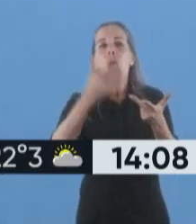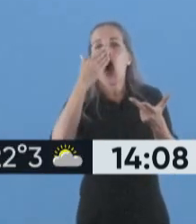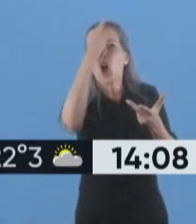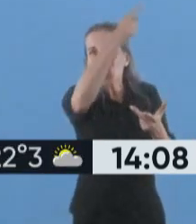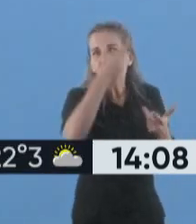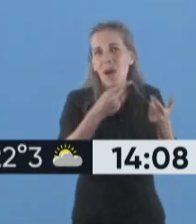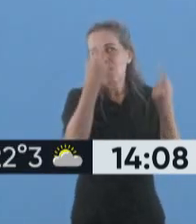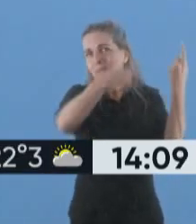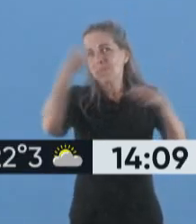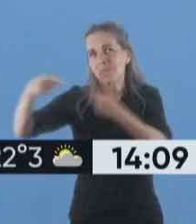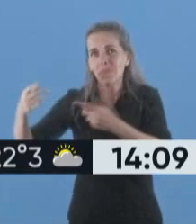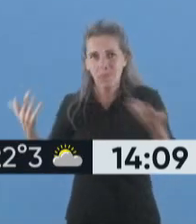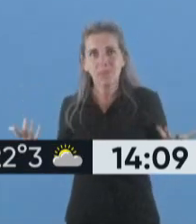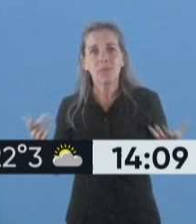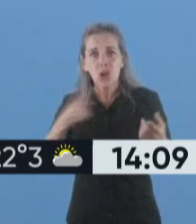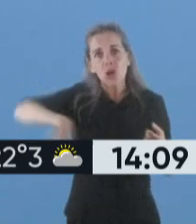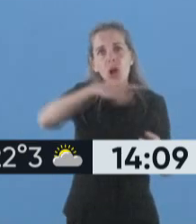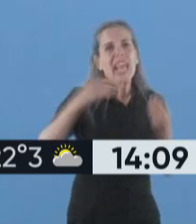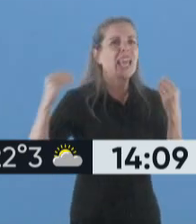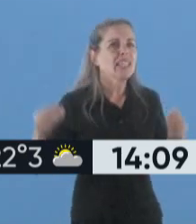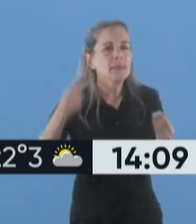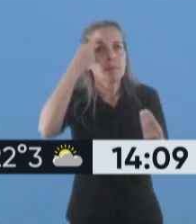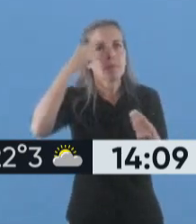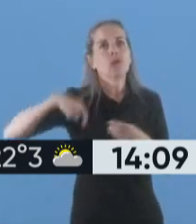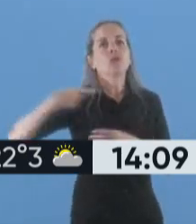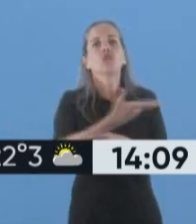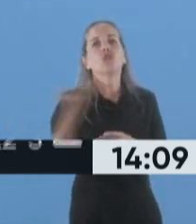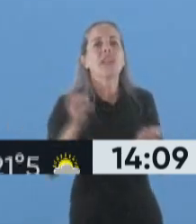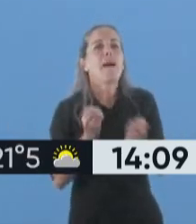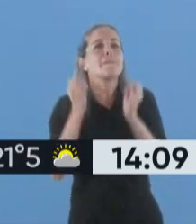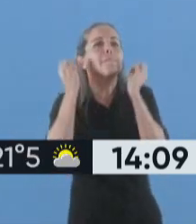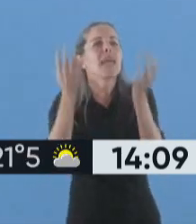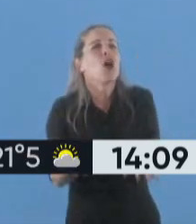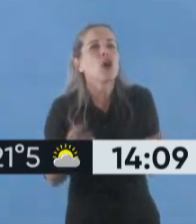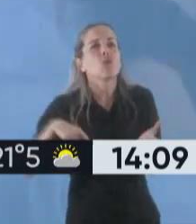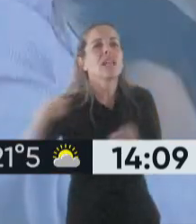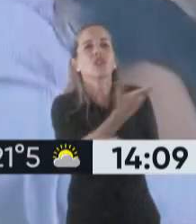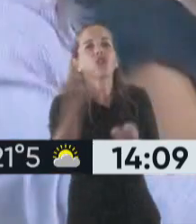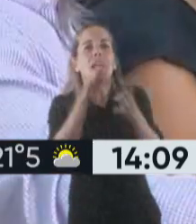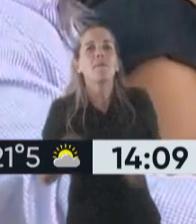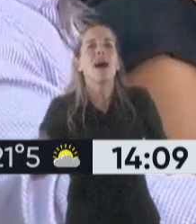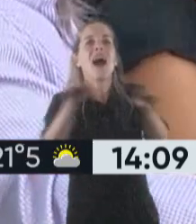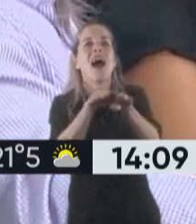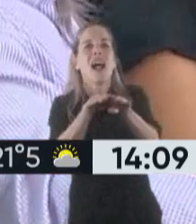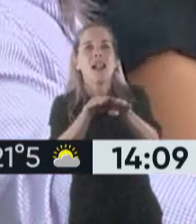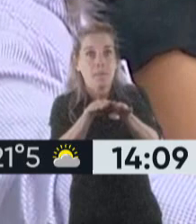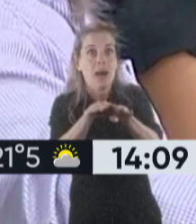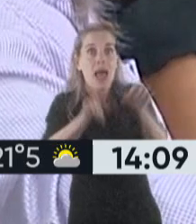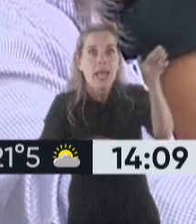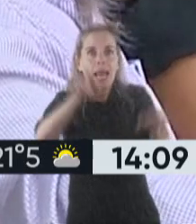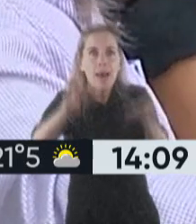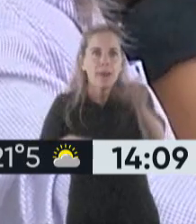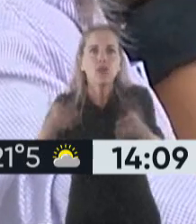Córdoba, lo que estamos haciendo es una mejor sociedad, una sociedad más justa que le permite a todos